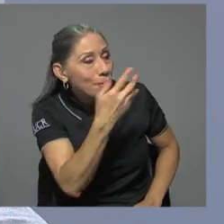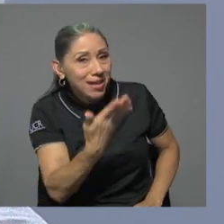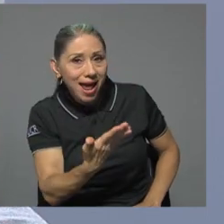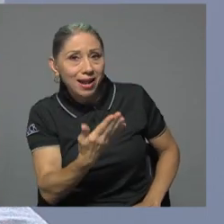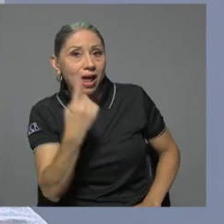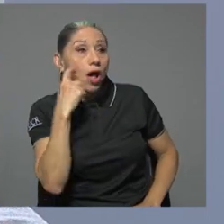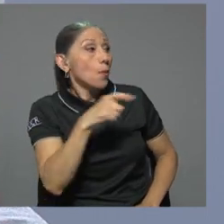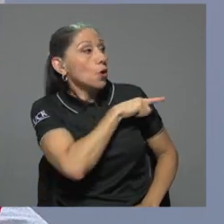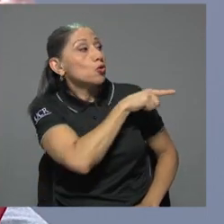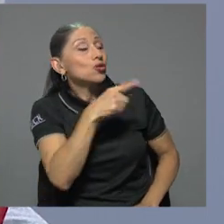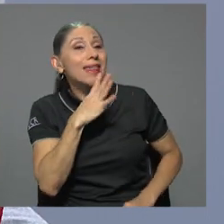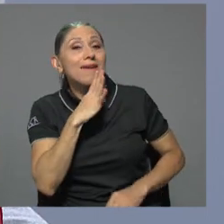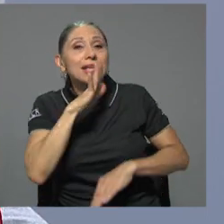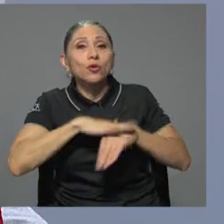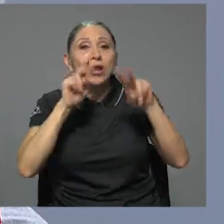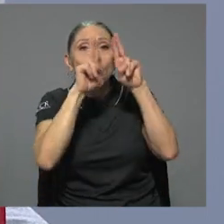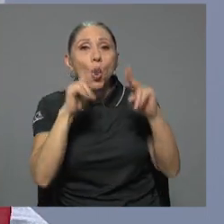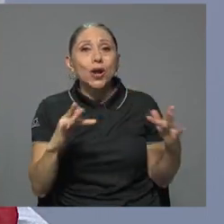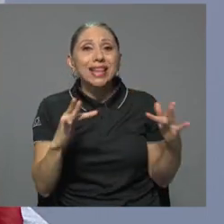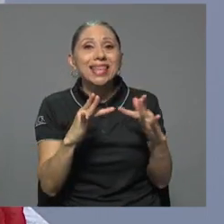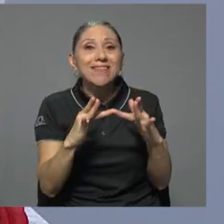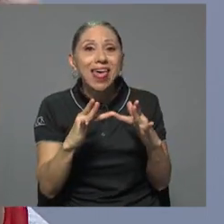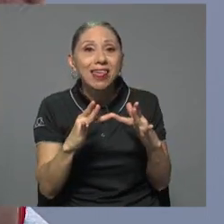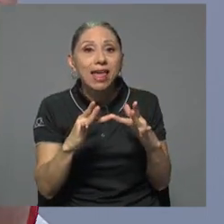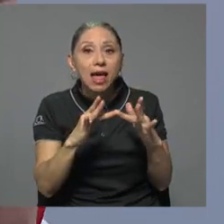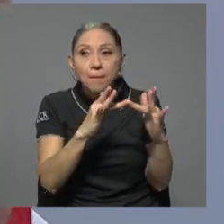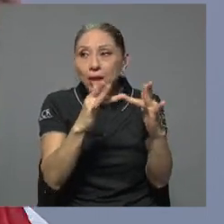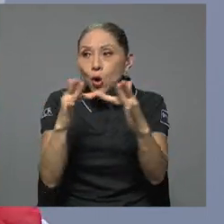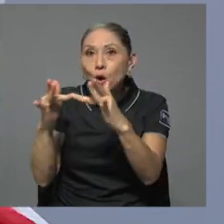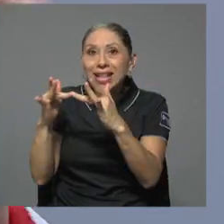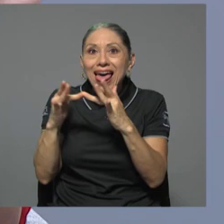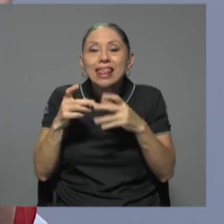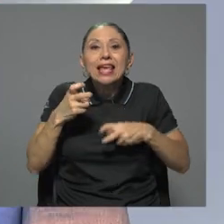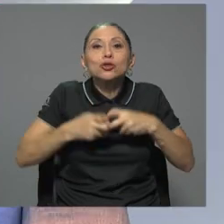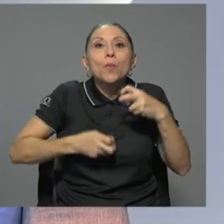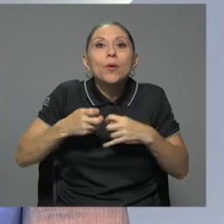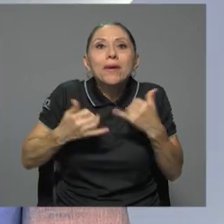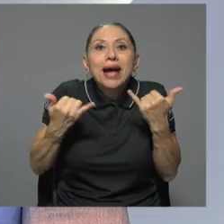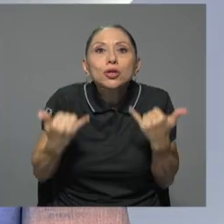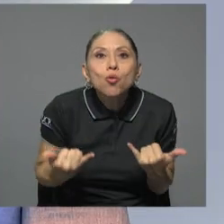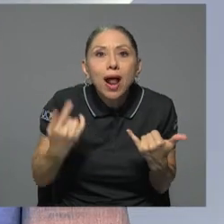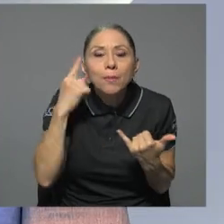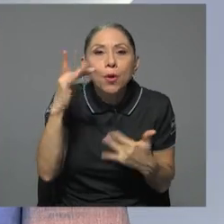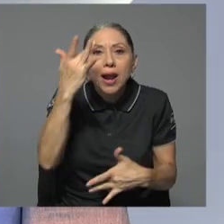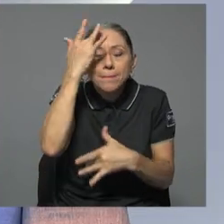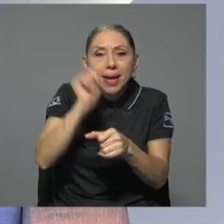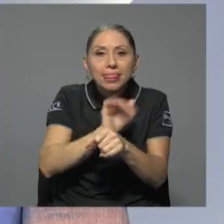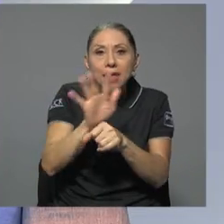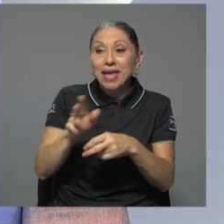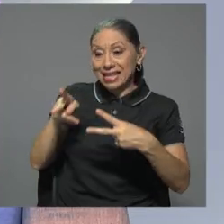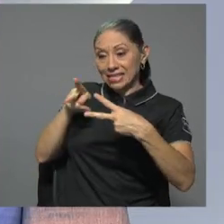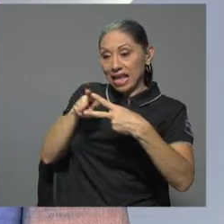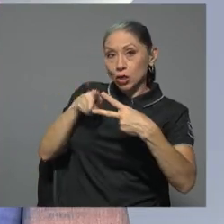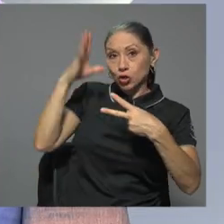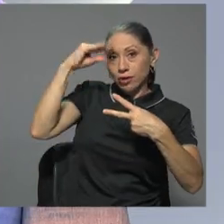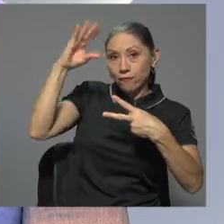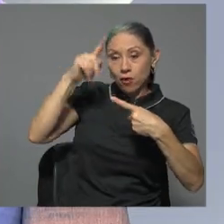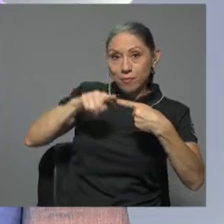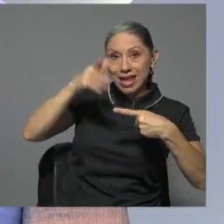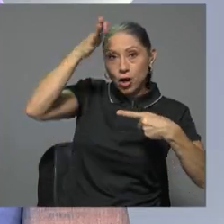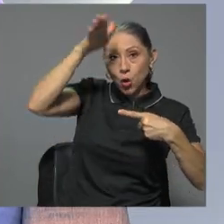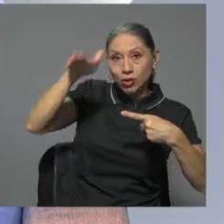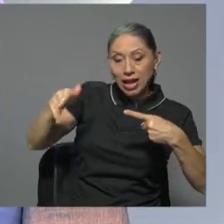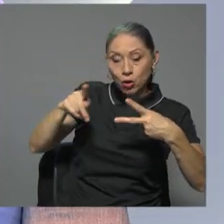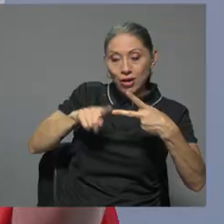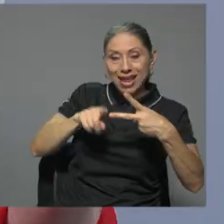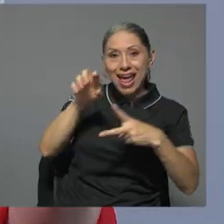me lleva a la colectiva pero la conectividad es un problema actual es el albano de informes tanto la consellería laura pero en la